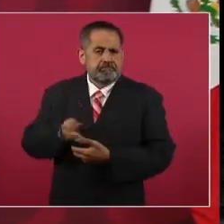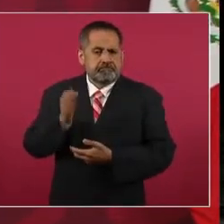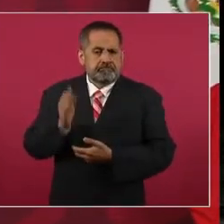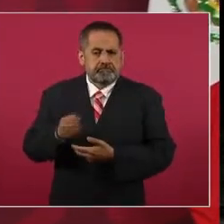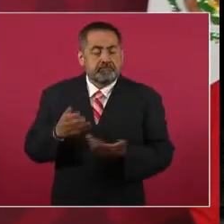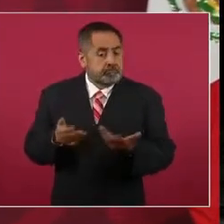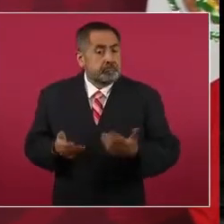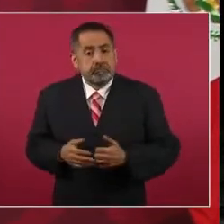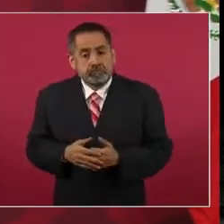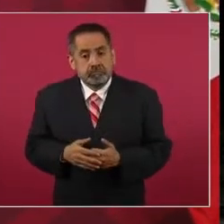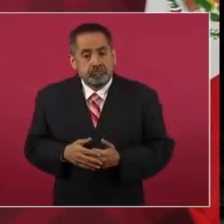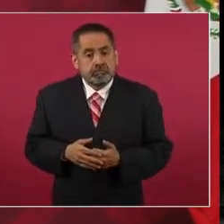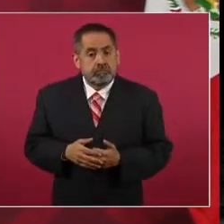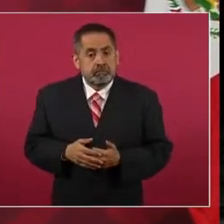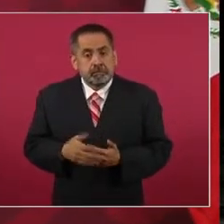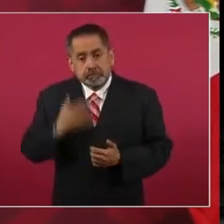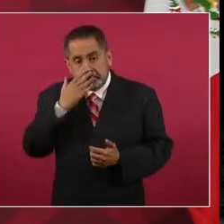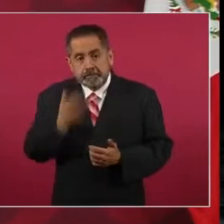el proceso